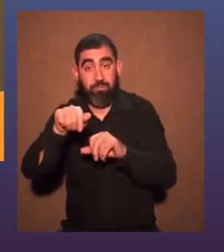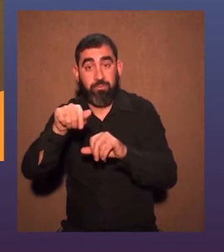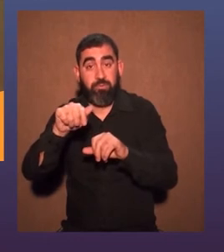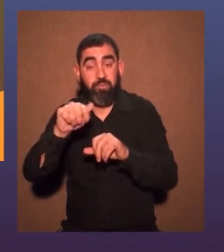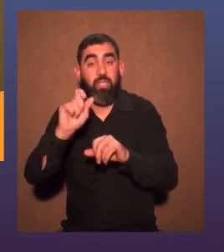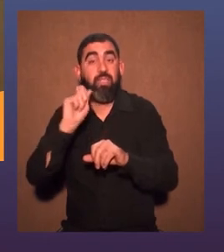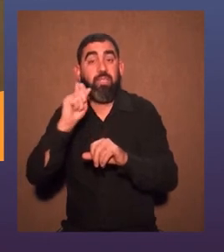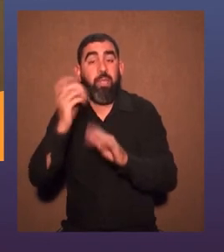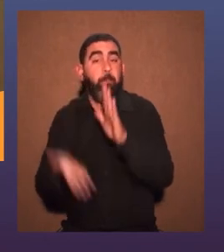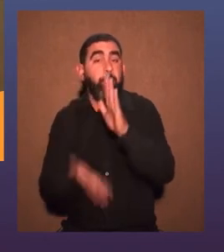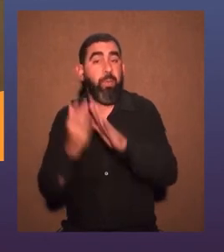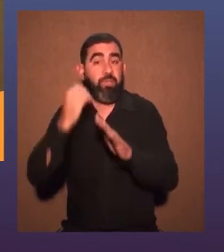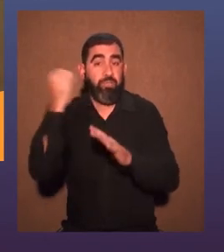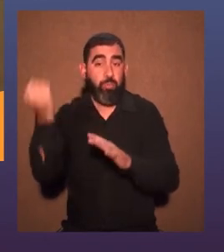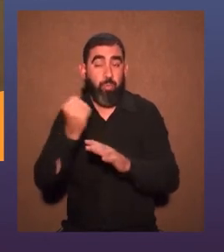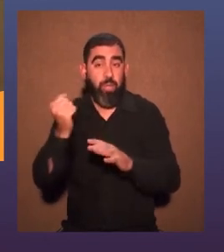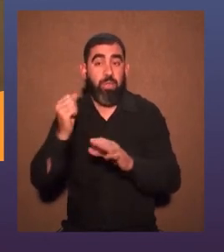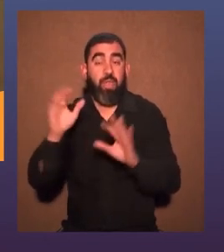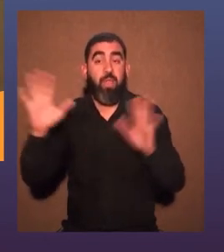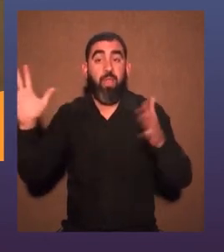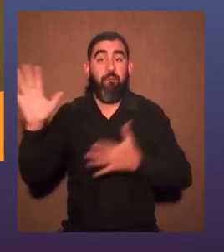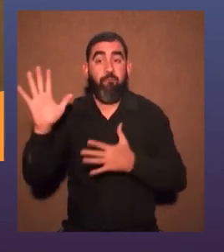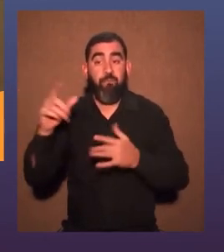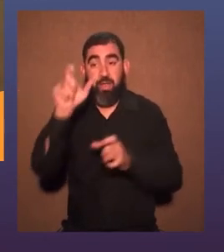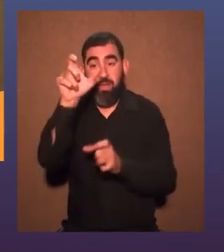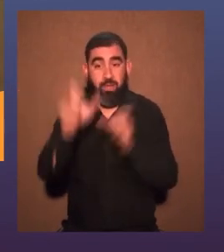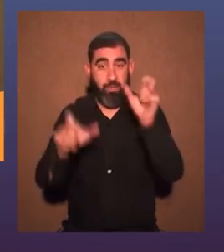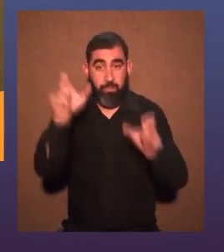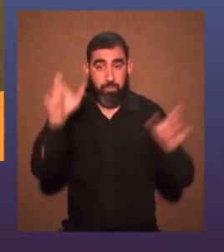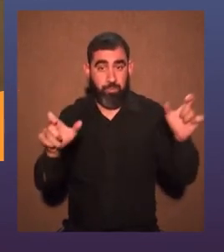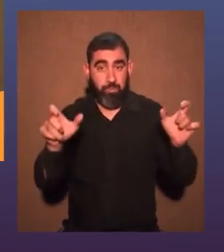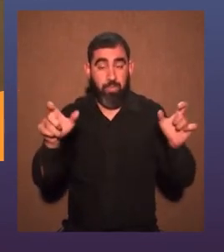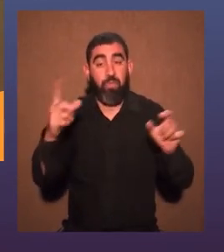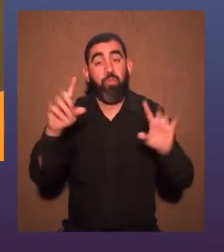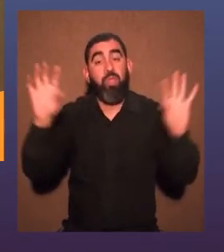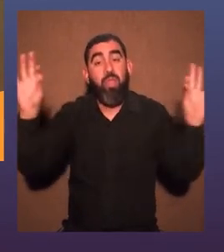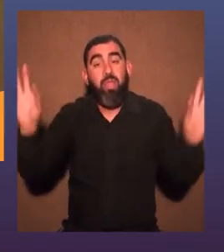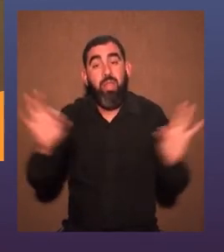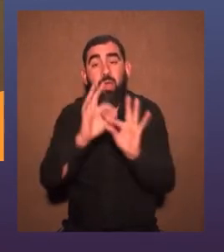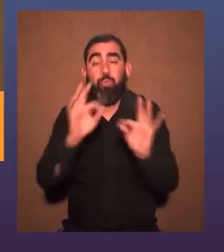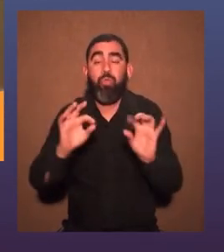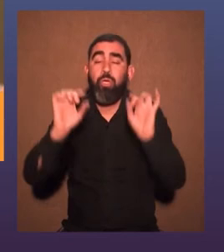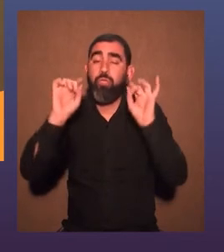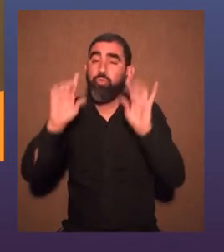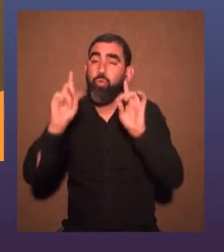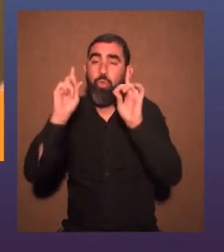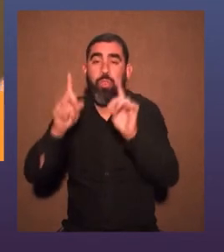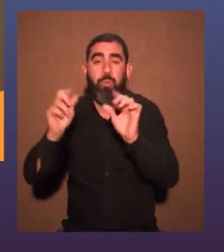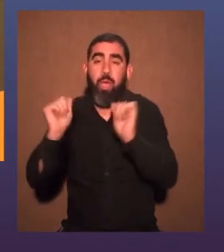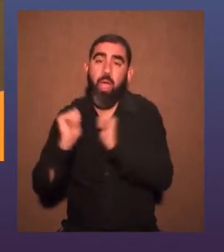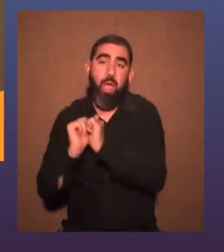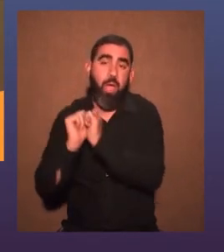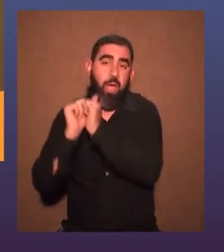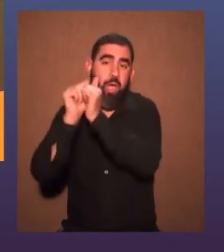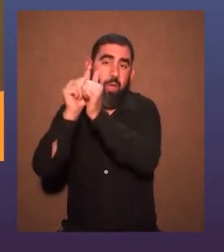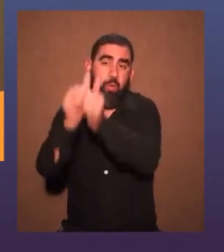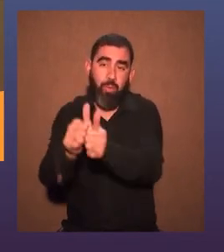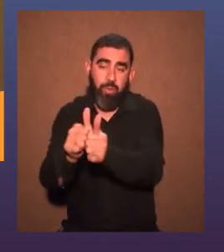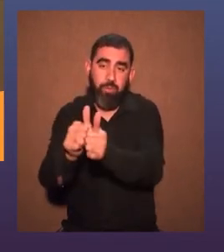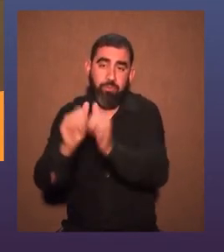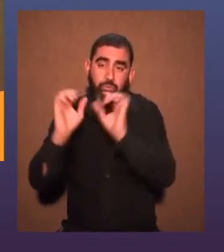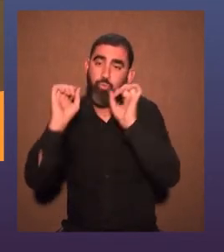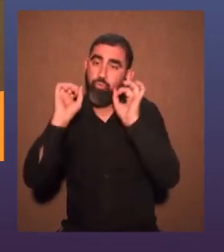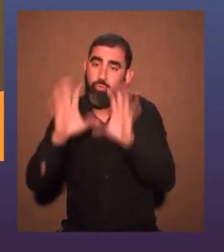el protagonista real es la coreografía, son los bailarines. Entonces la música como que de alguna manera tiene que realzar